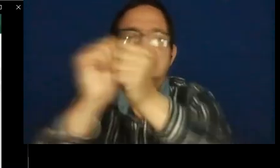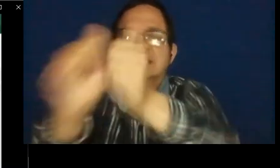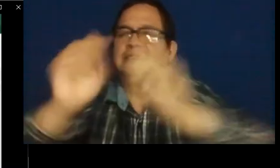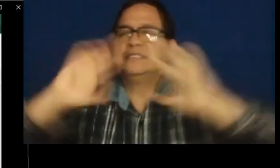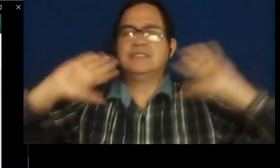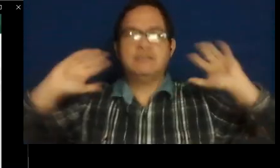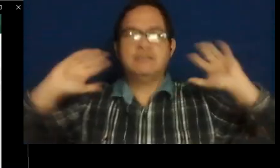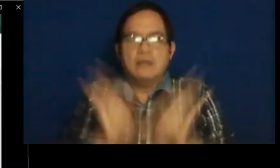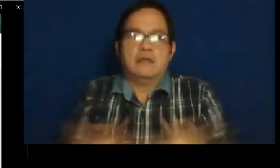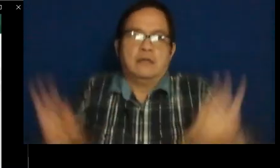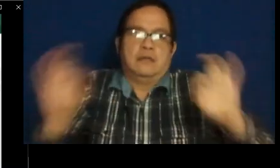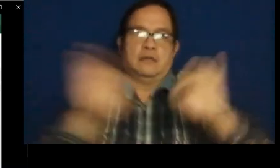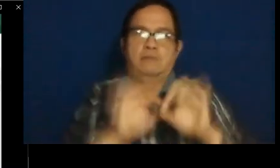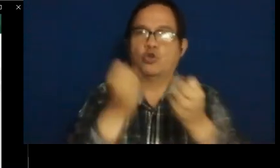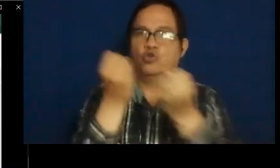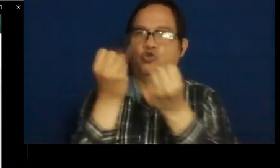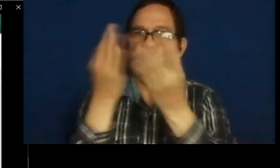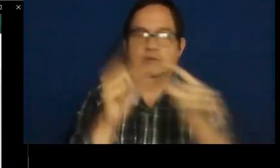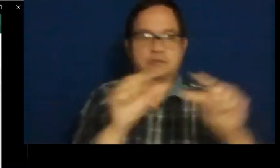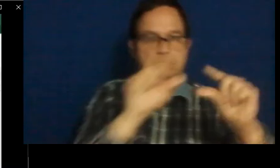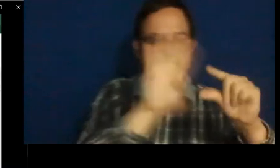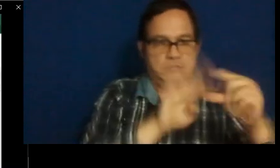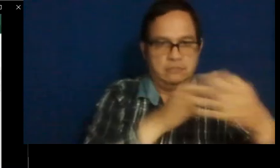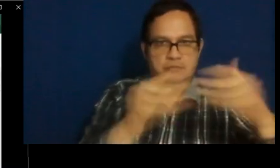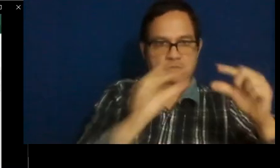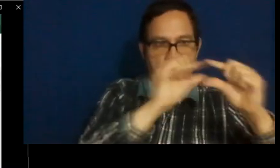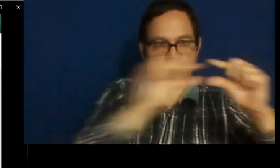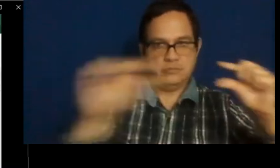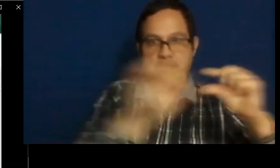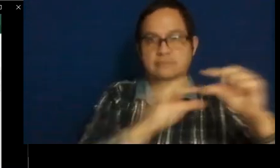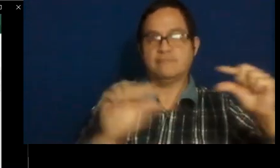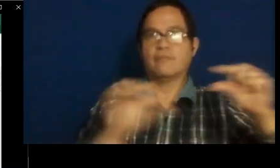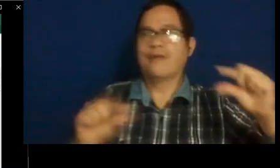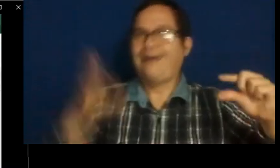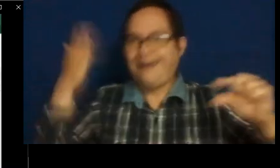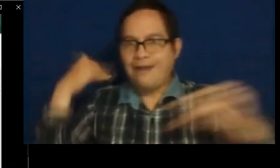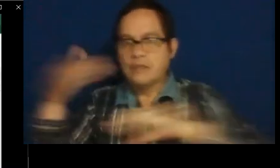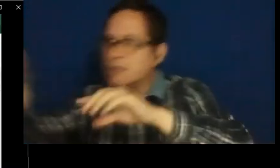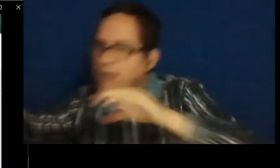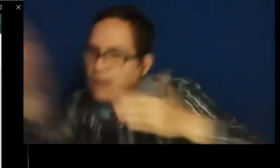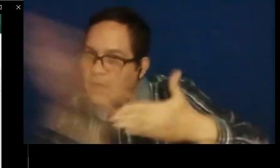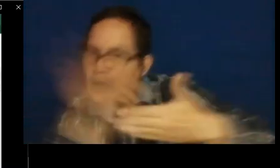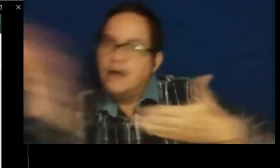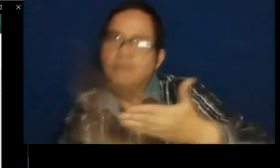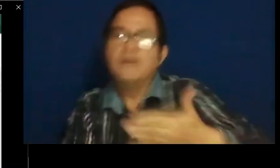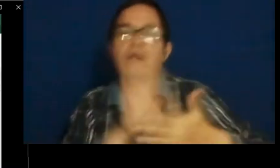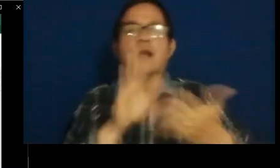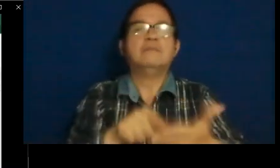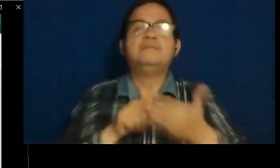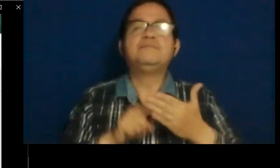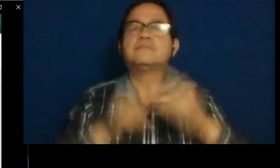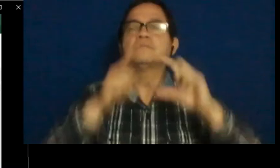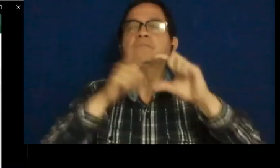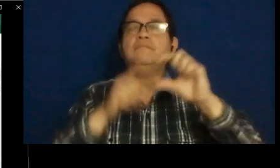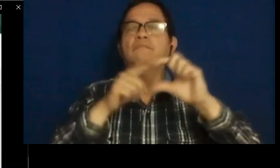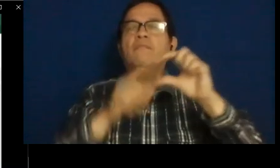quiere cambiar los títulos, hágalo tranquilamente. A lo que voy es que aquí yo tengo solo la gráfica, pero me piden es la ecuación.